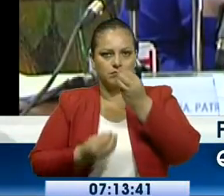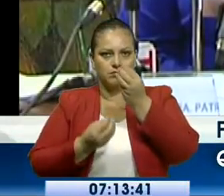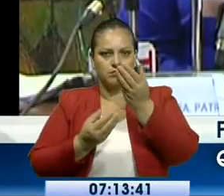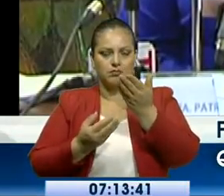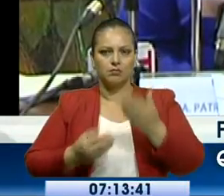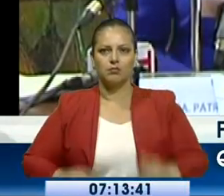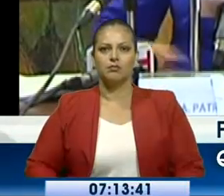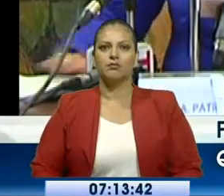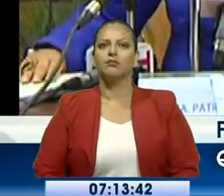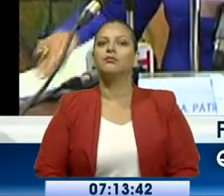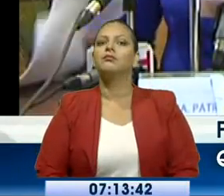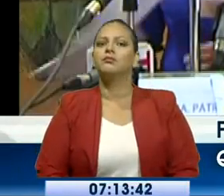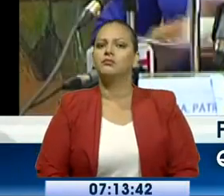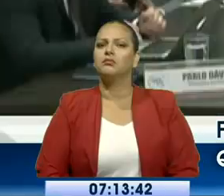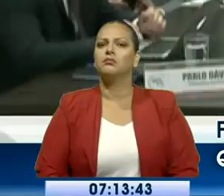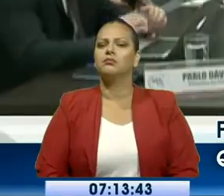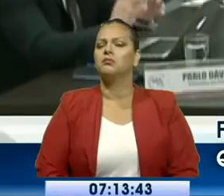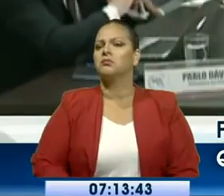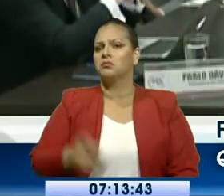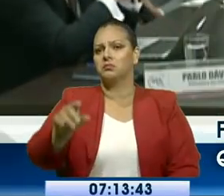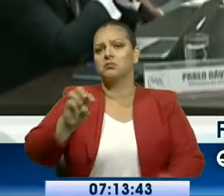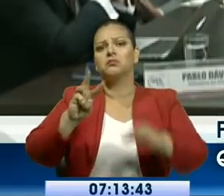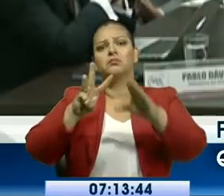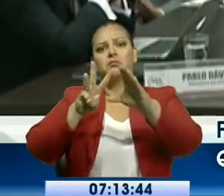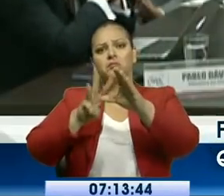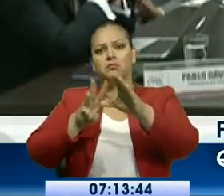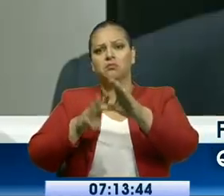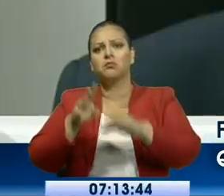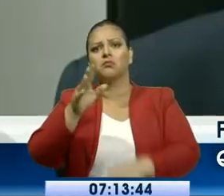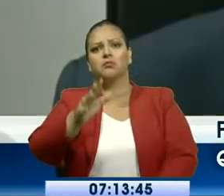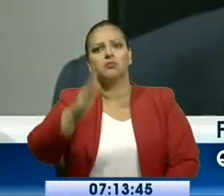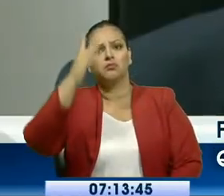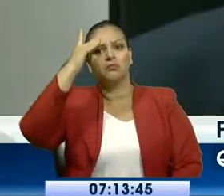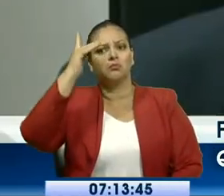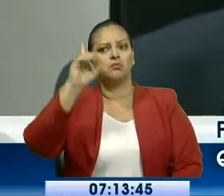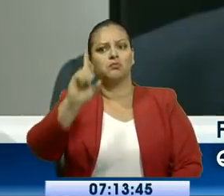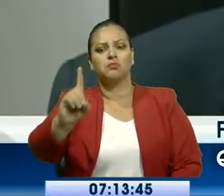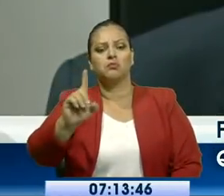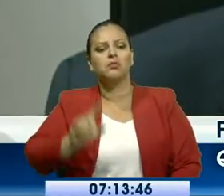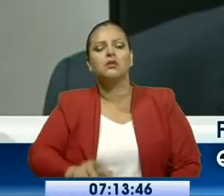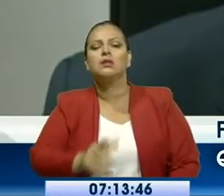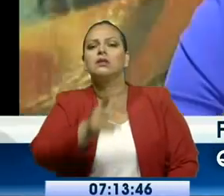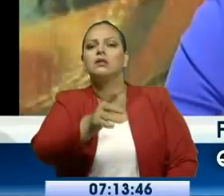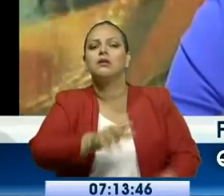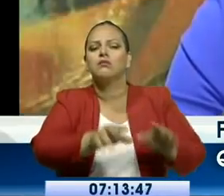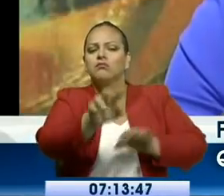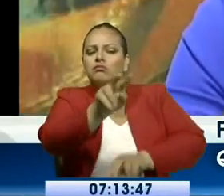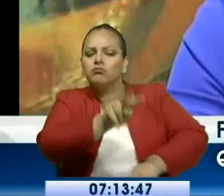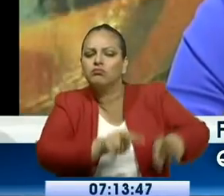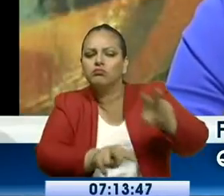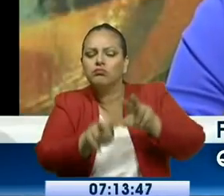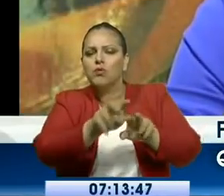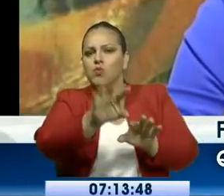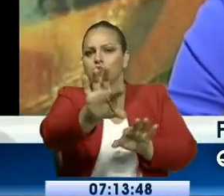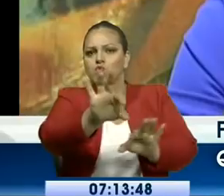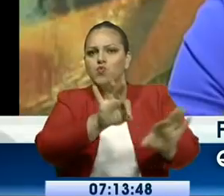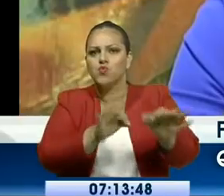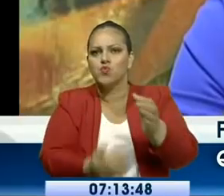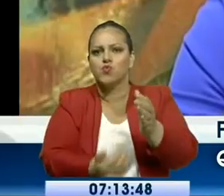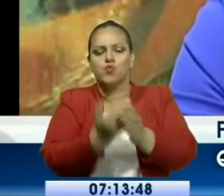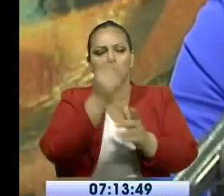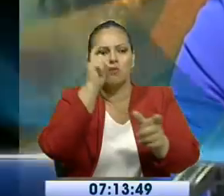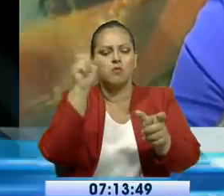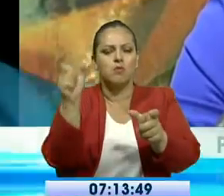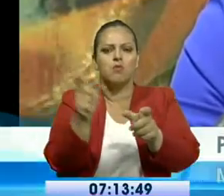fiscales, pero cuestionan el calificativo utilizado por el presidente del Consejo Transitorio. No podemos nosotros permanecer ante